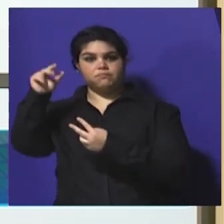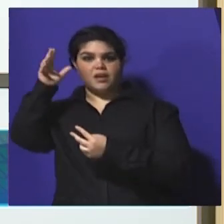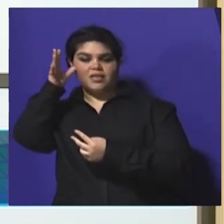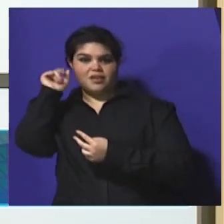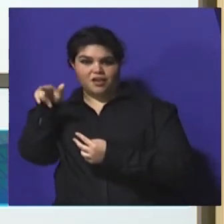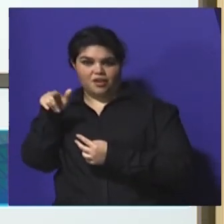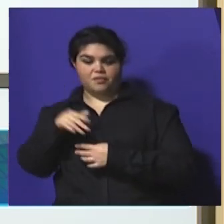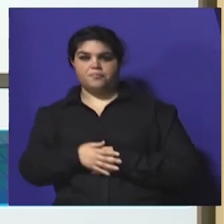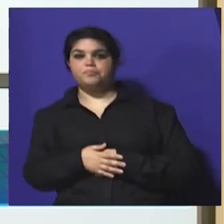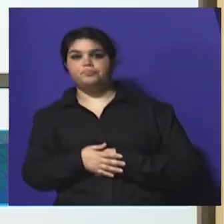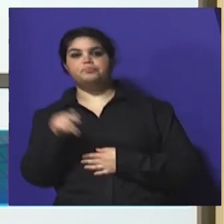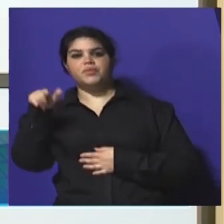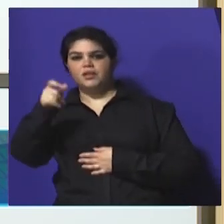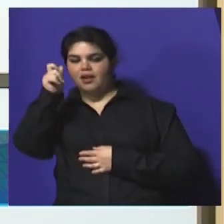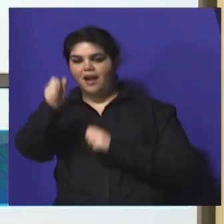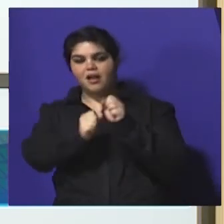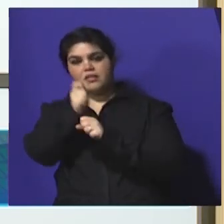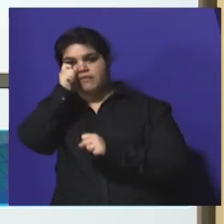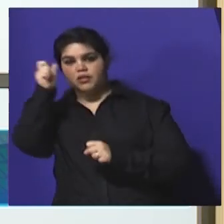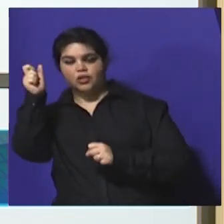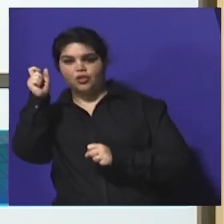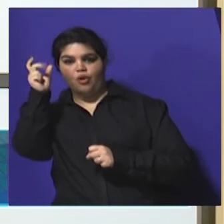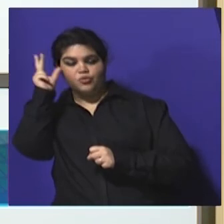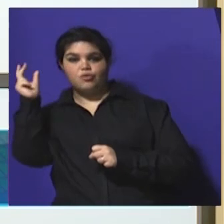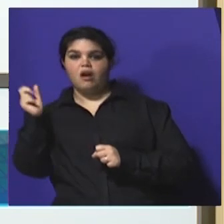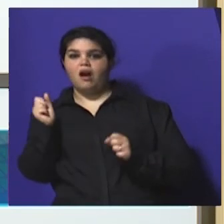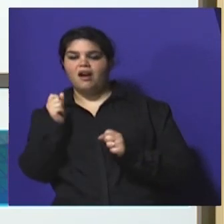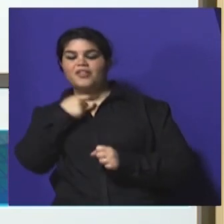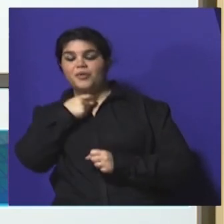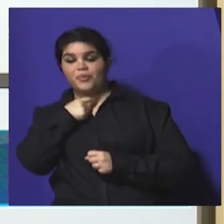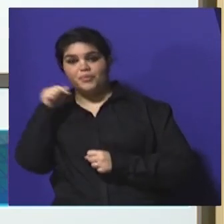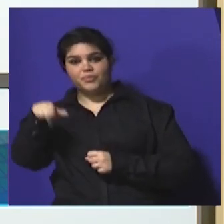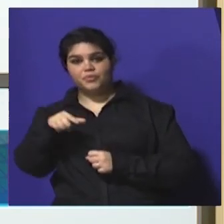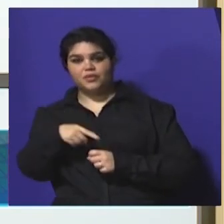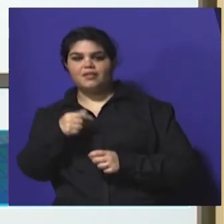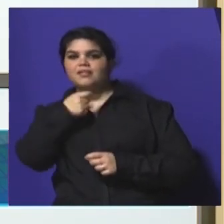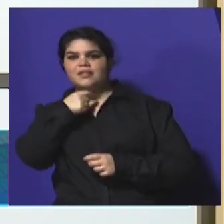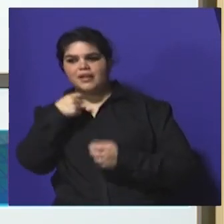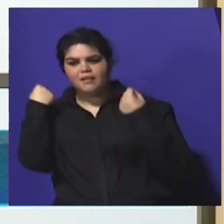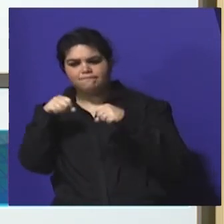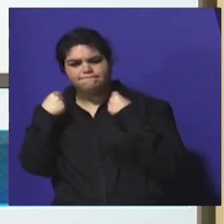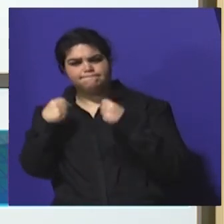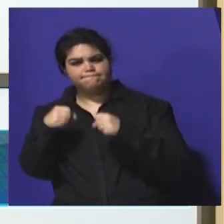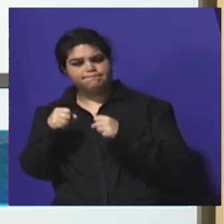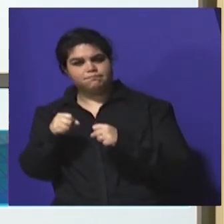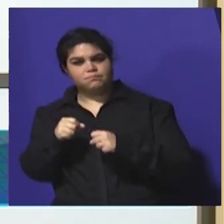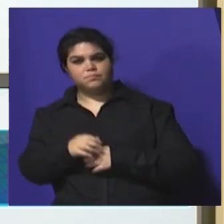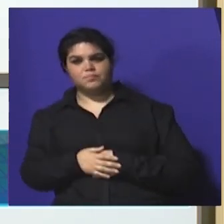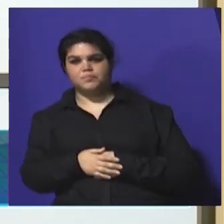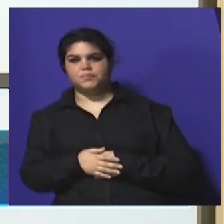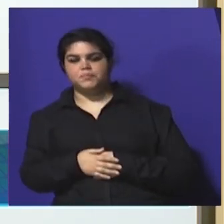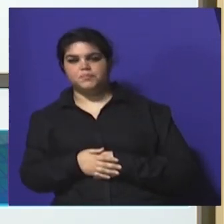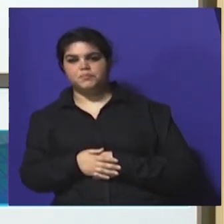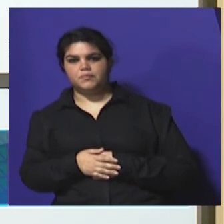28 agosto y bueno quiero sacarle el mayor jugo posible tanto en lo deportivo como o